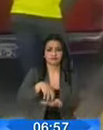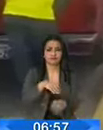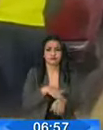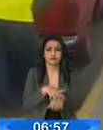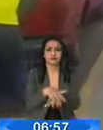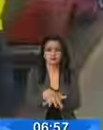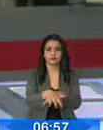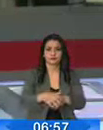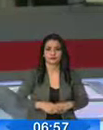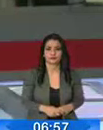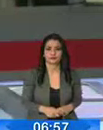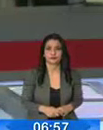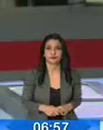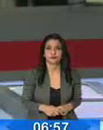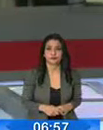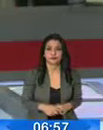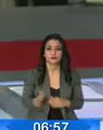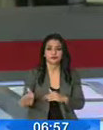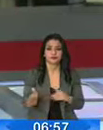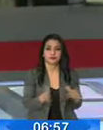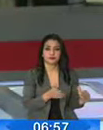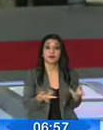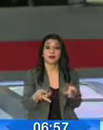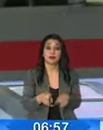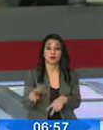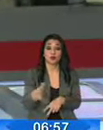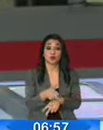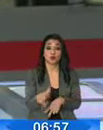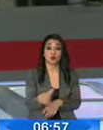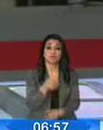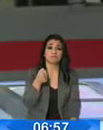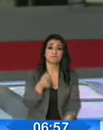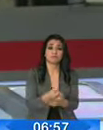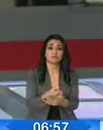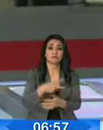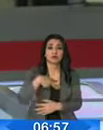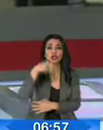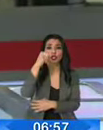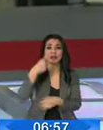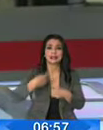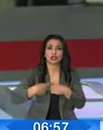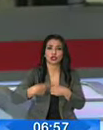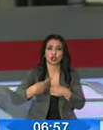Camacho. Un accidente de tránsito se registró en el norte de Quito. Un vehículo